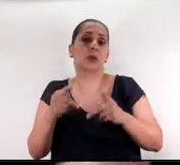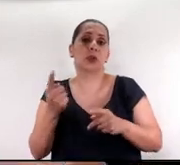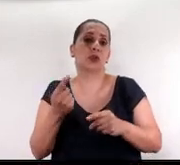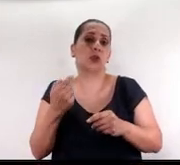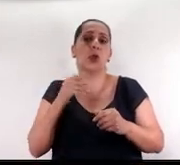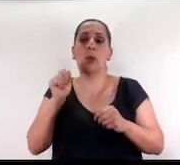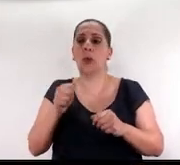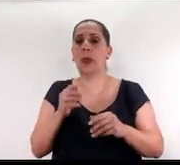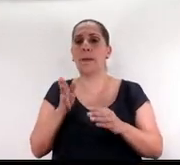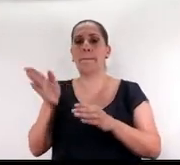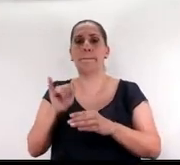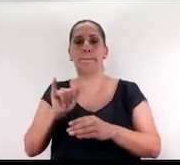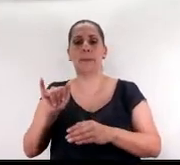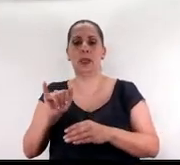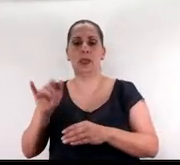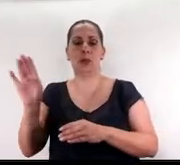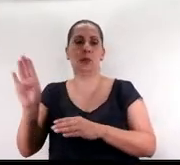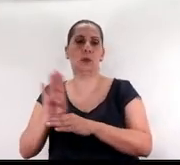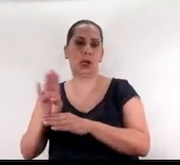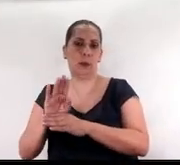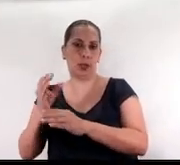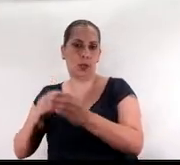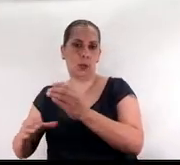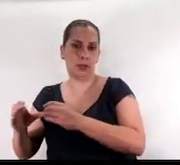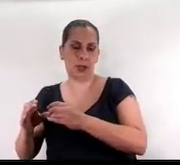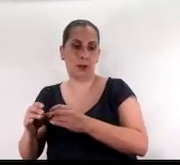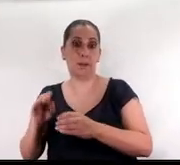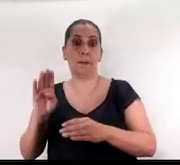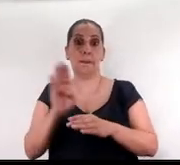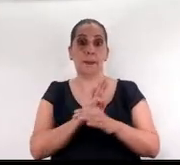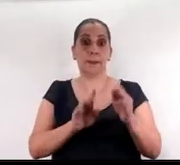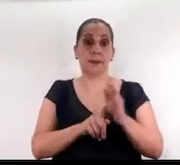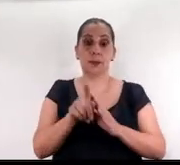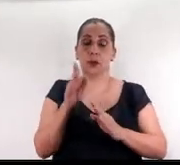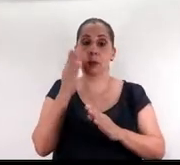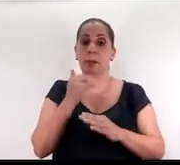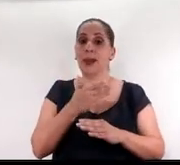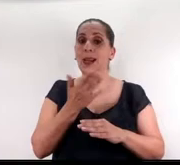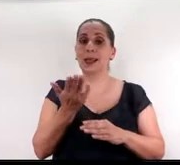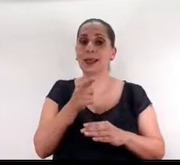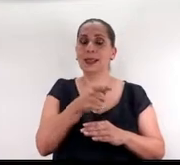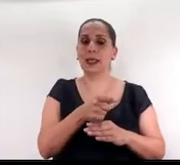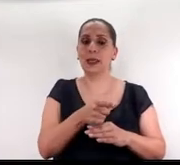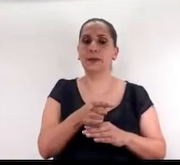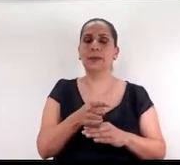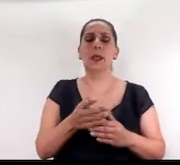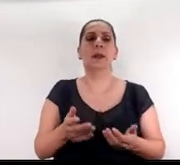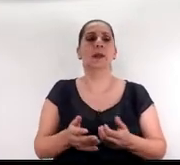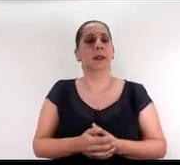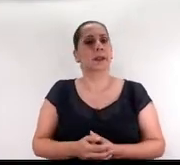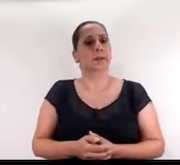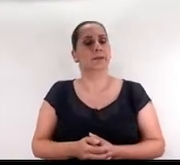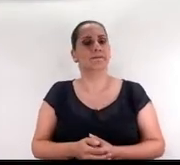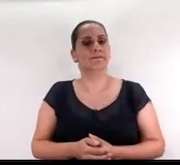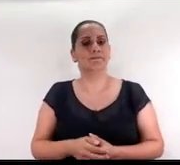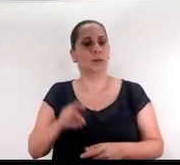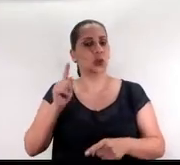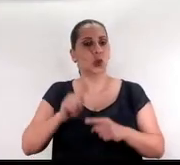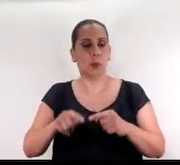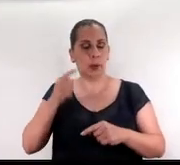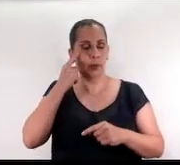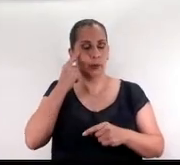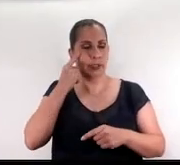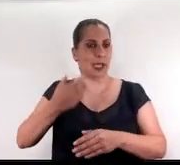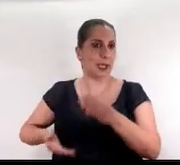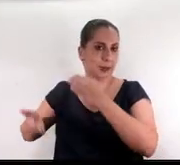banca comercial. La banca de desarrollo se hizo precisamente para llegarle a otra, sin volver a un pasado, pero